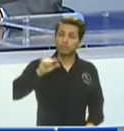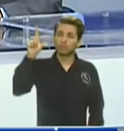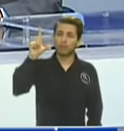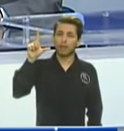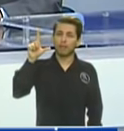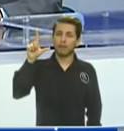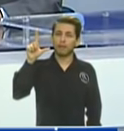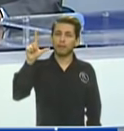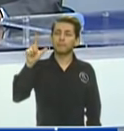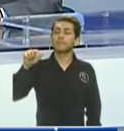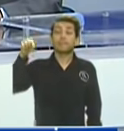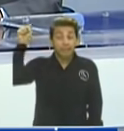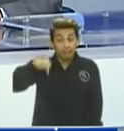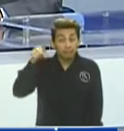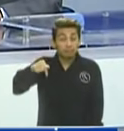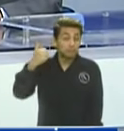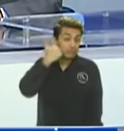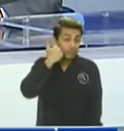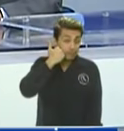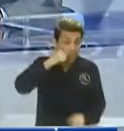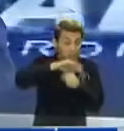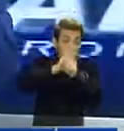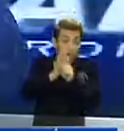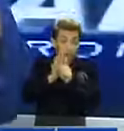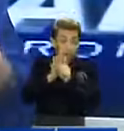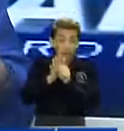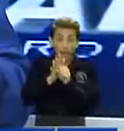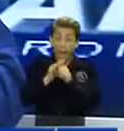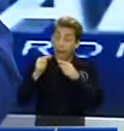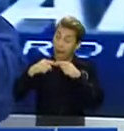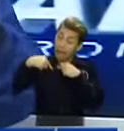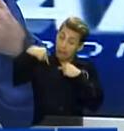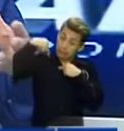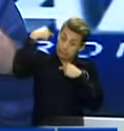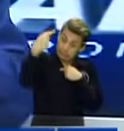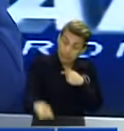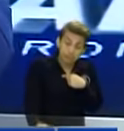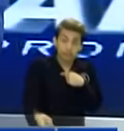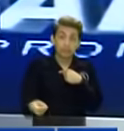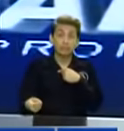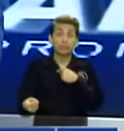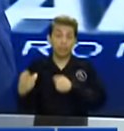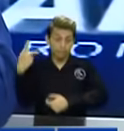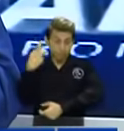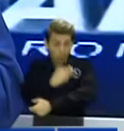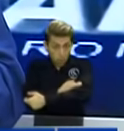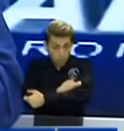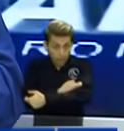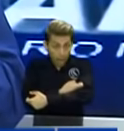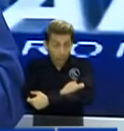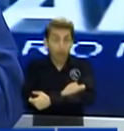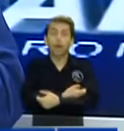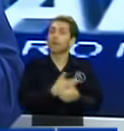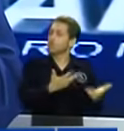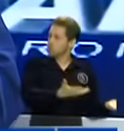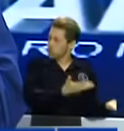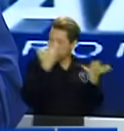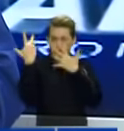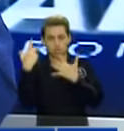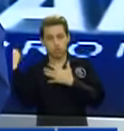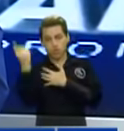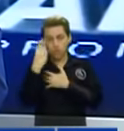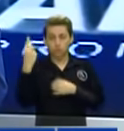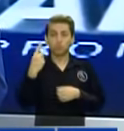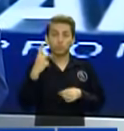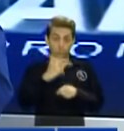esta enfermedad, hasta que no salga una vacuna y nos llegue a Guatemala y todos nos podamos vacunar, vamos a tener que aprender